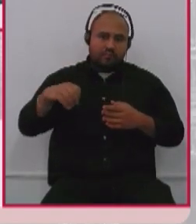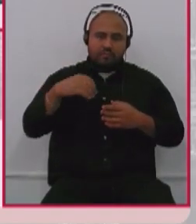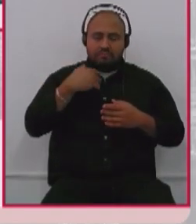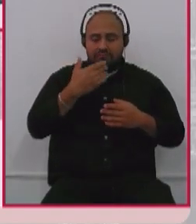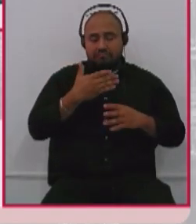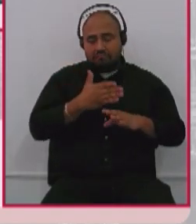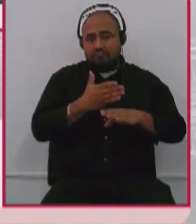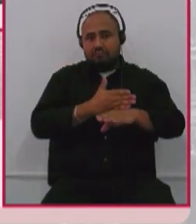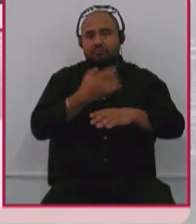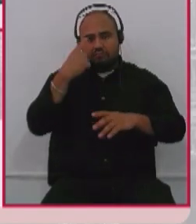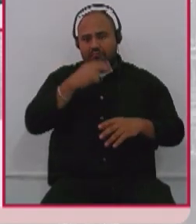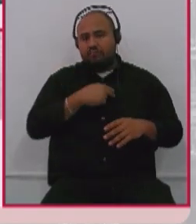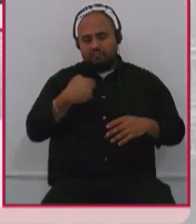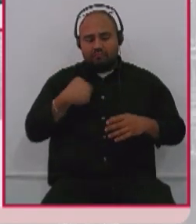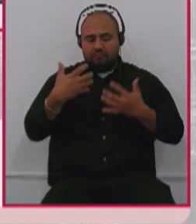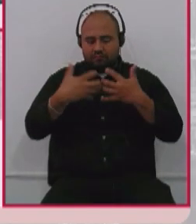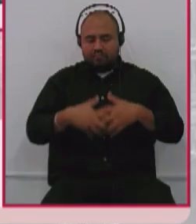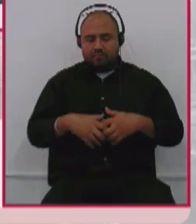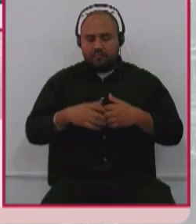de operación.